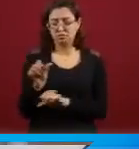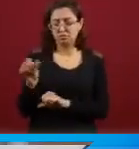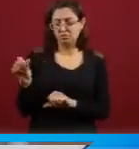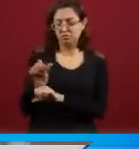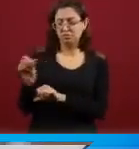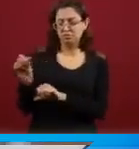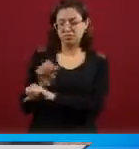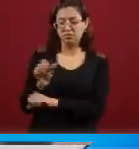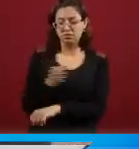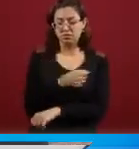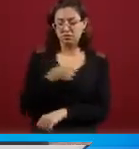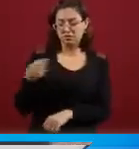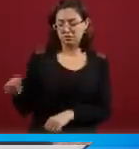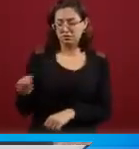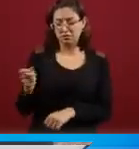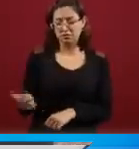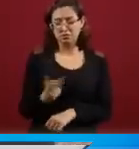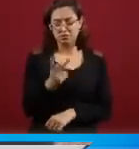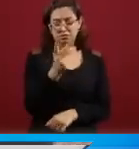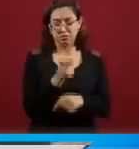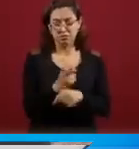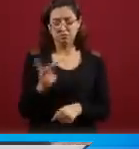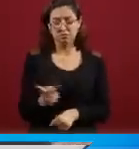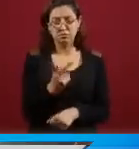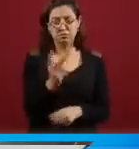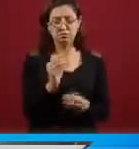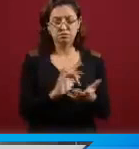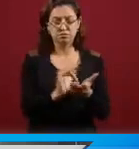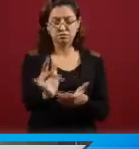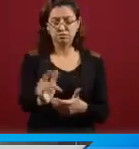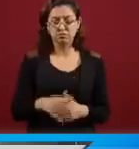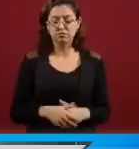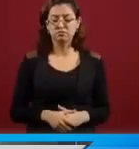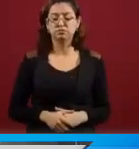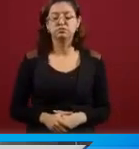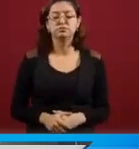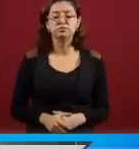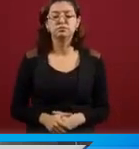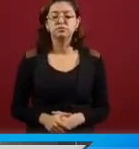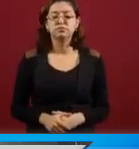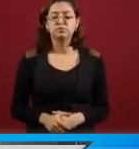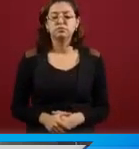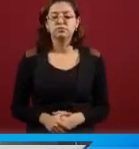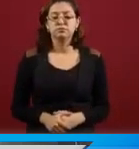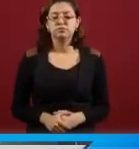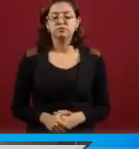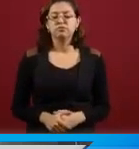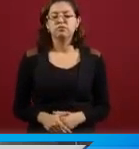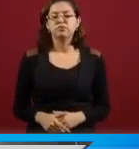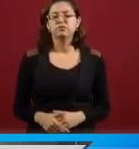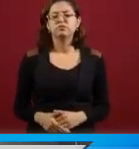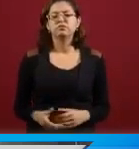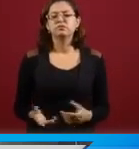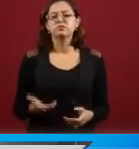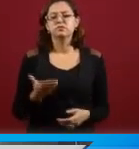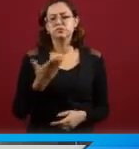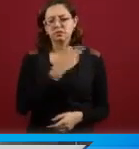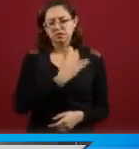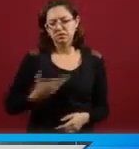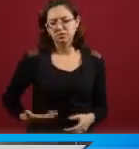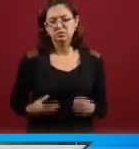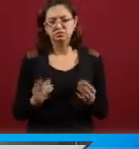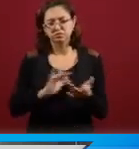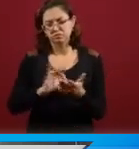vida en Estados Unidos. Estos niveles de desigualdad afectan directamente a la inseguridad para todos, incluidos los periodistas. Comenta también